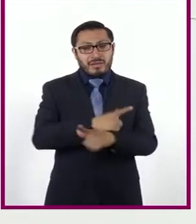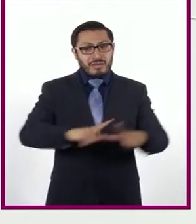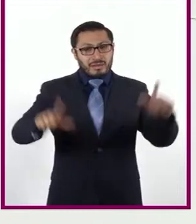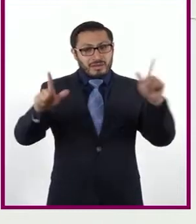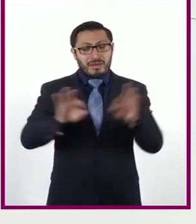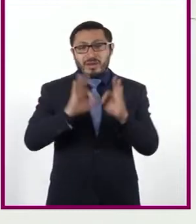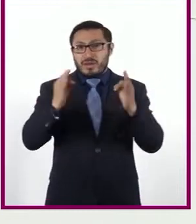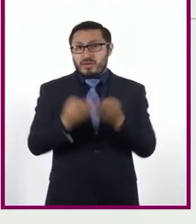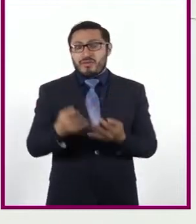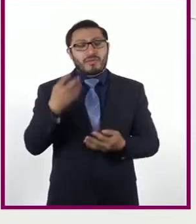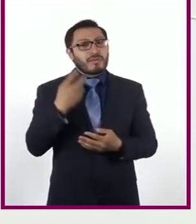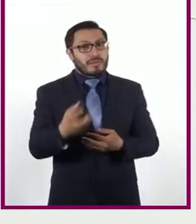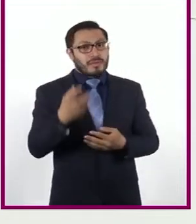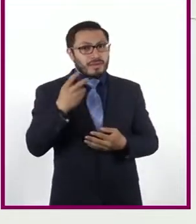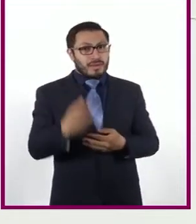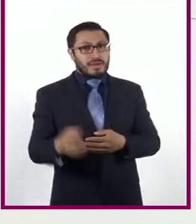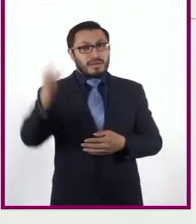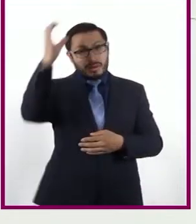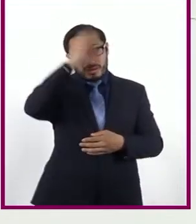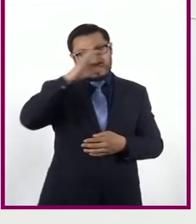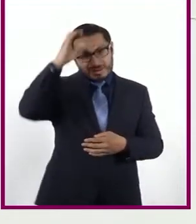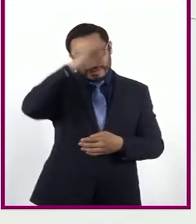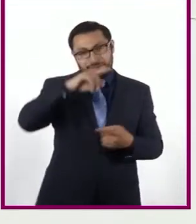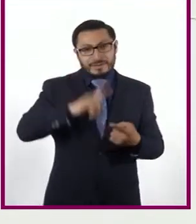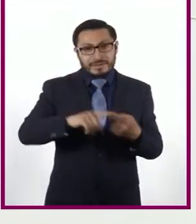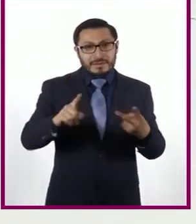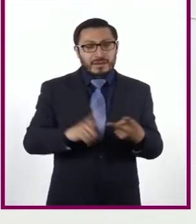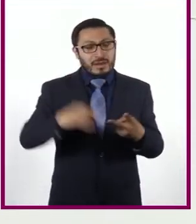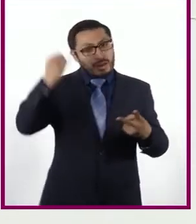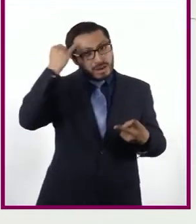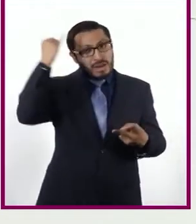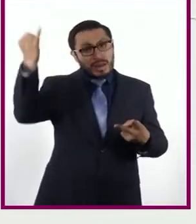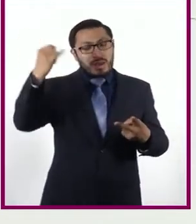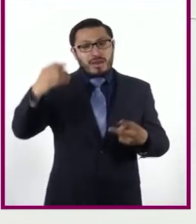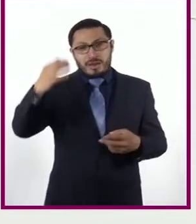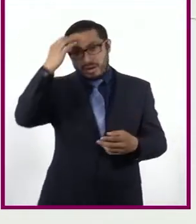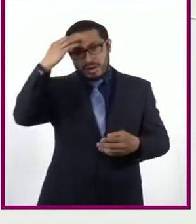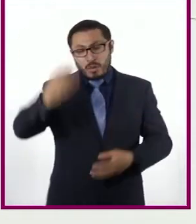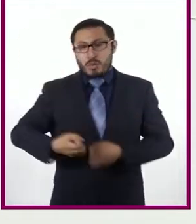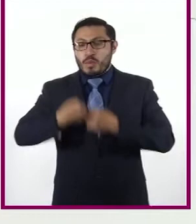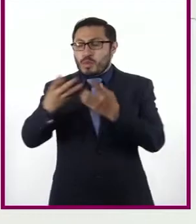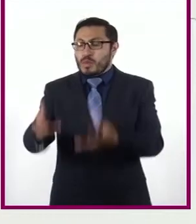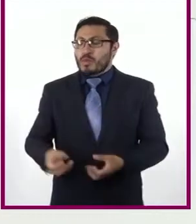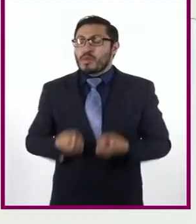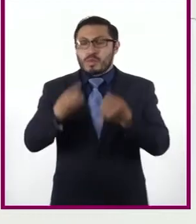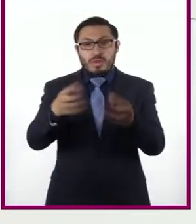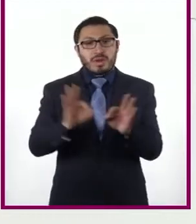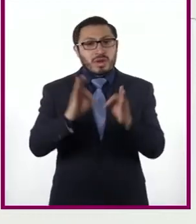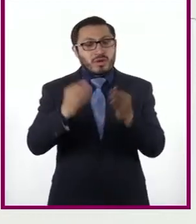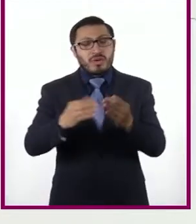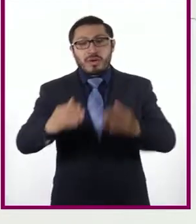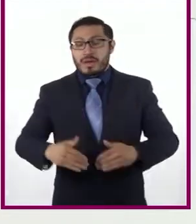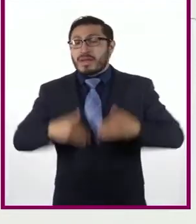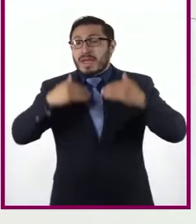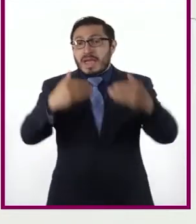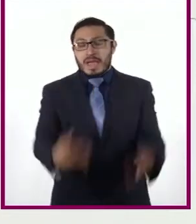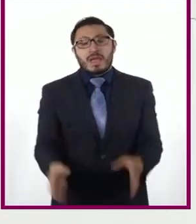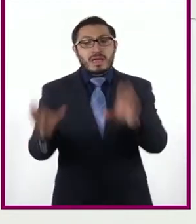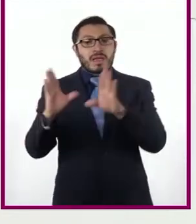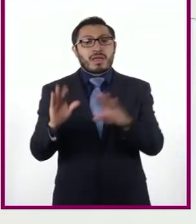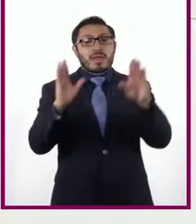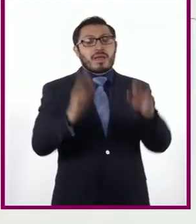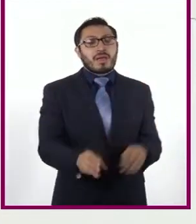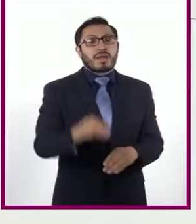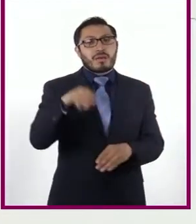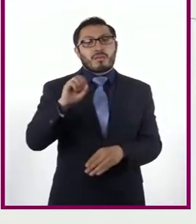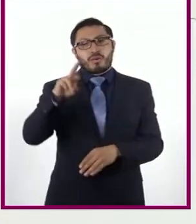proceso mediante el cual las ciencias y la concepción y transmisión del conocimiento se pusieron delante de la enseñanza moral y